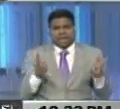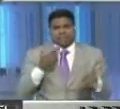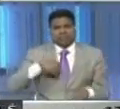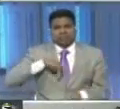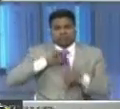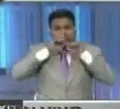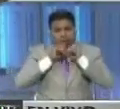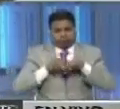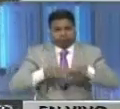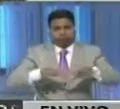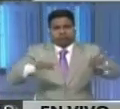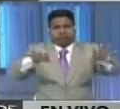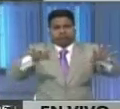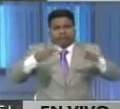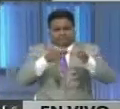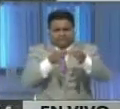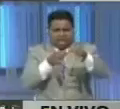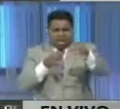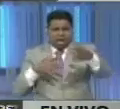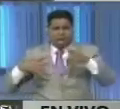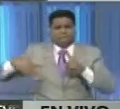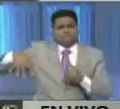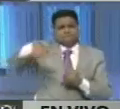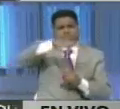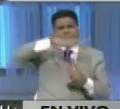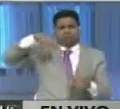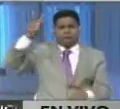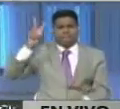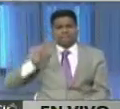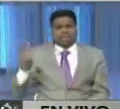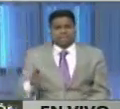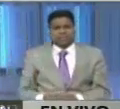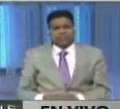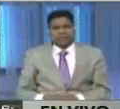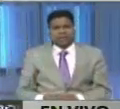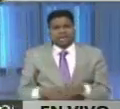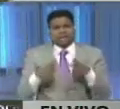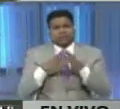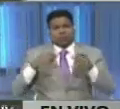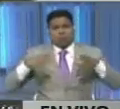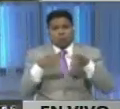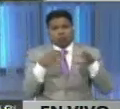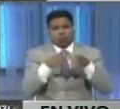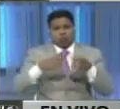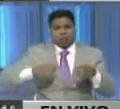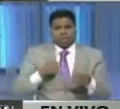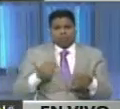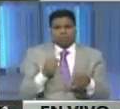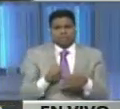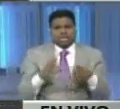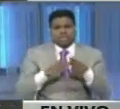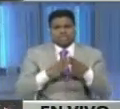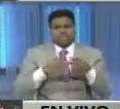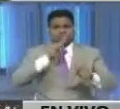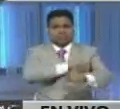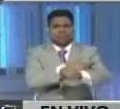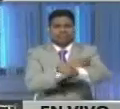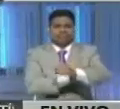desplegados a lo largo y ancho del territorio nacional cuerpos de policía todos los cuerpos de policía toda la Fuerza Armada nacional